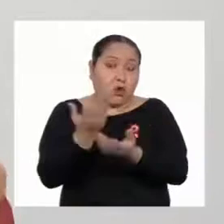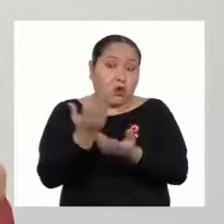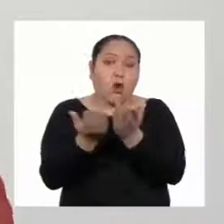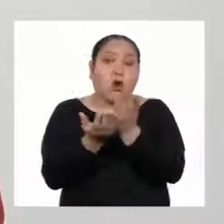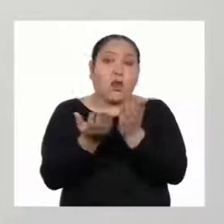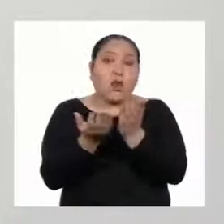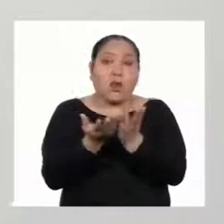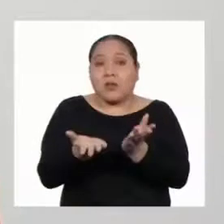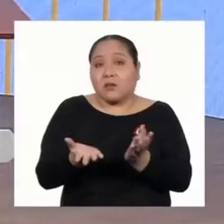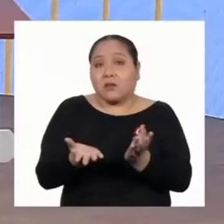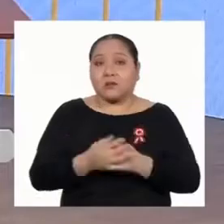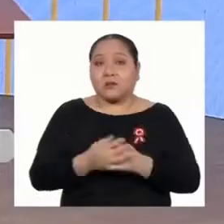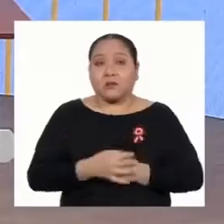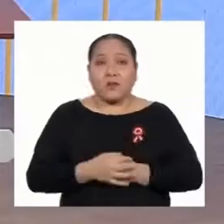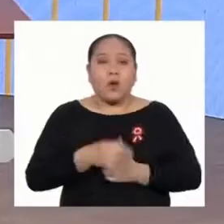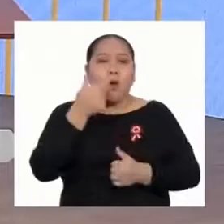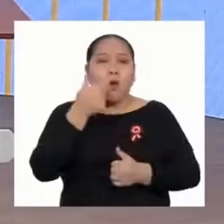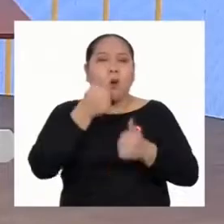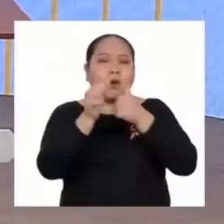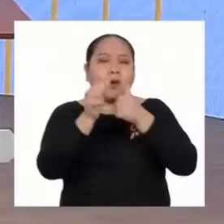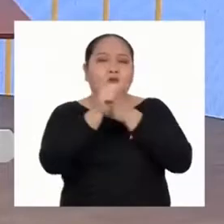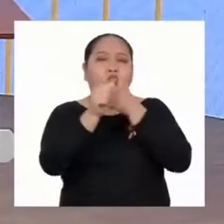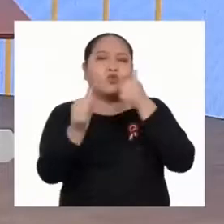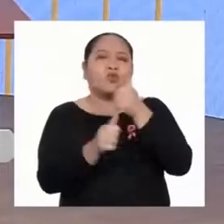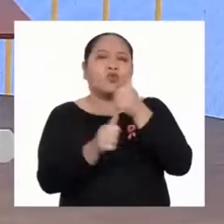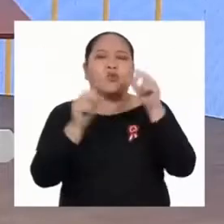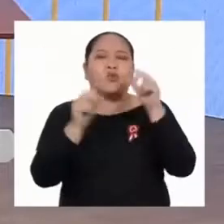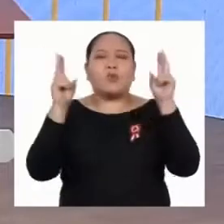sería el subtema?